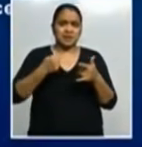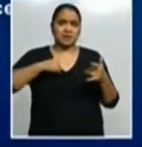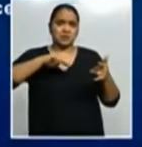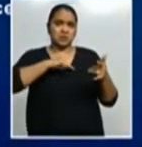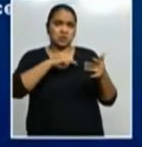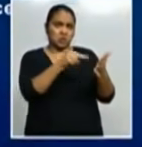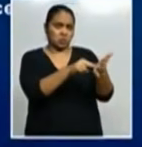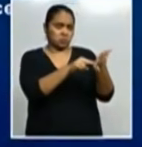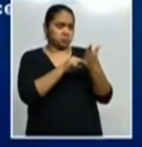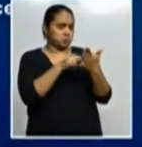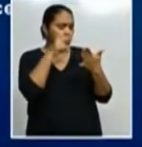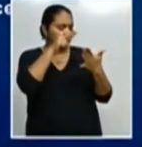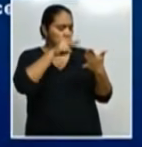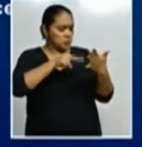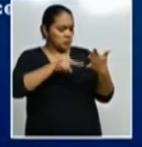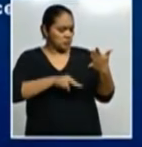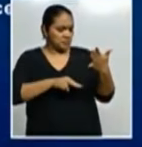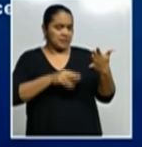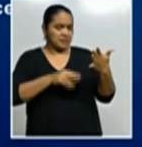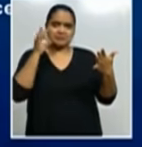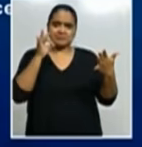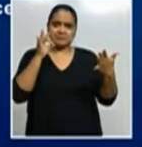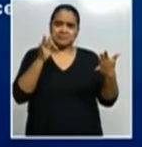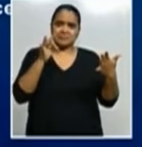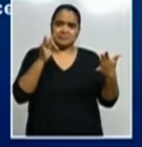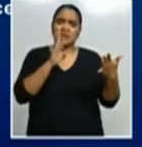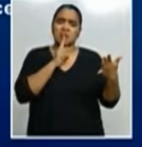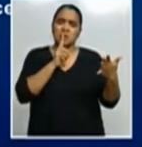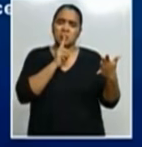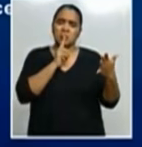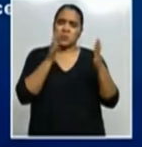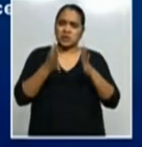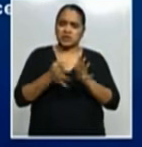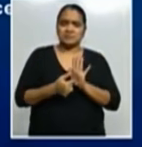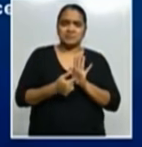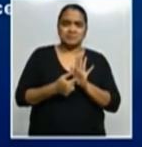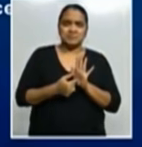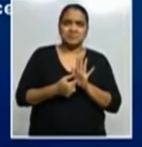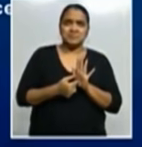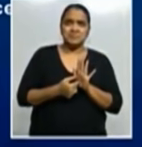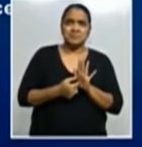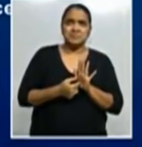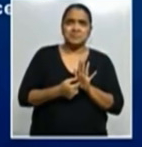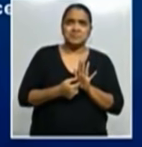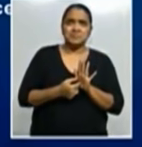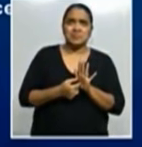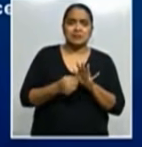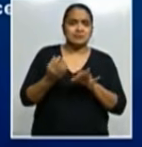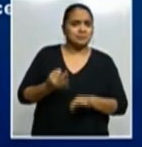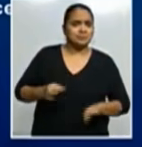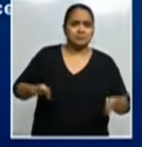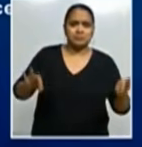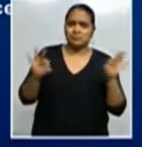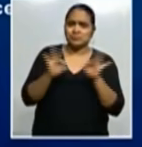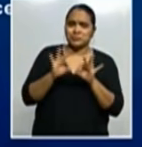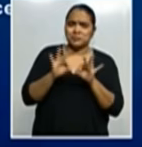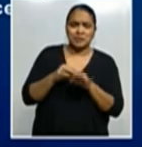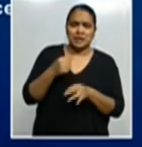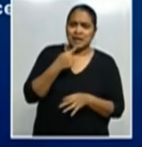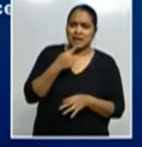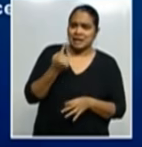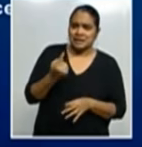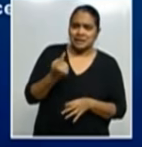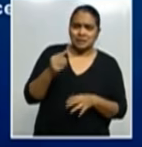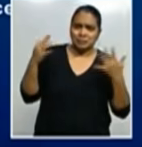de estos retos, mantiene la calificación de riesgo país de Honduras. Entonces, permítame, presidente, vale la pena aquí, no me sentiría bien si no